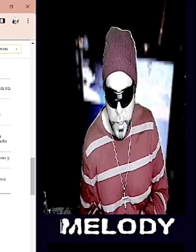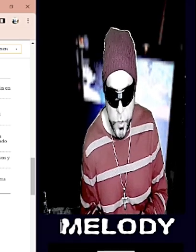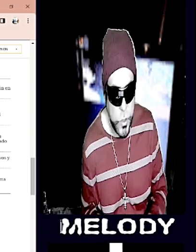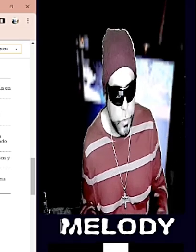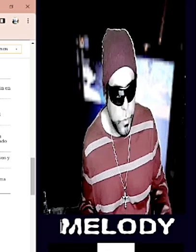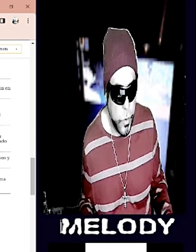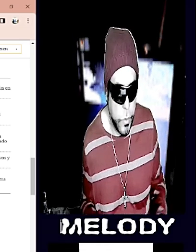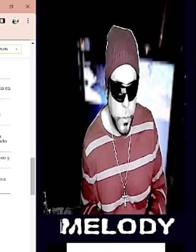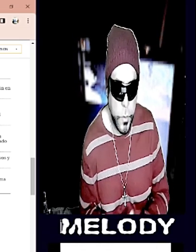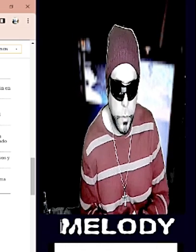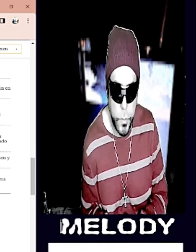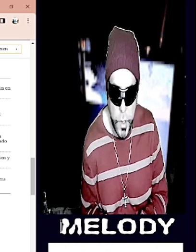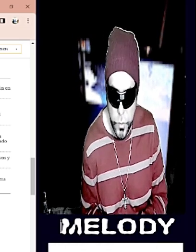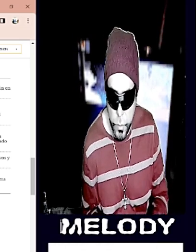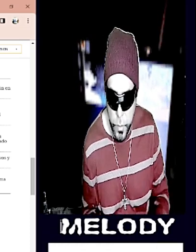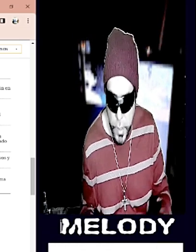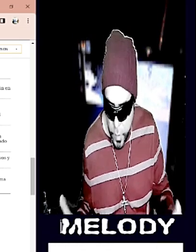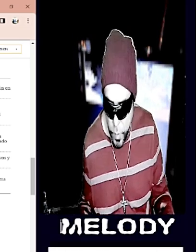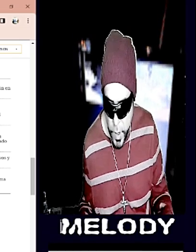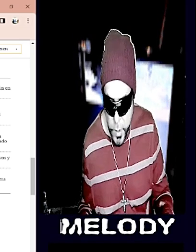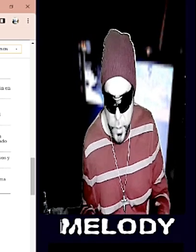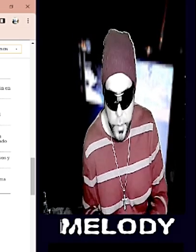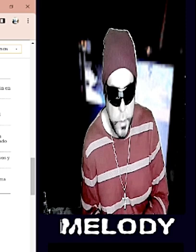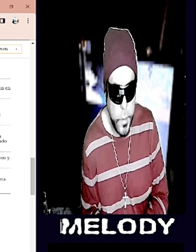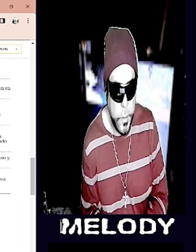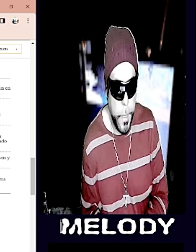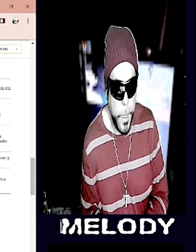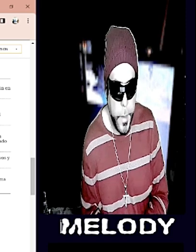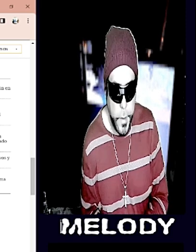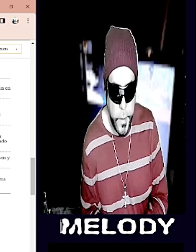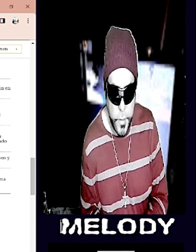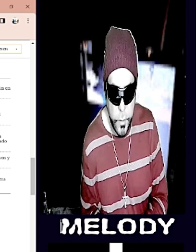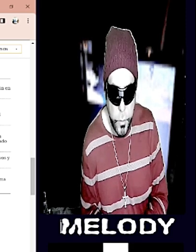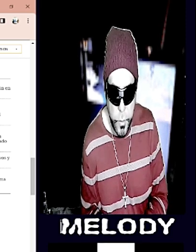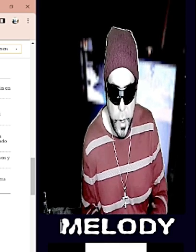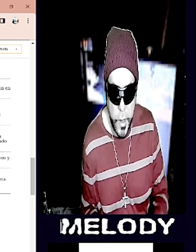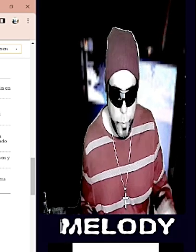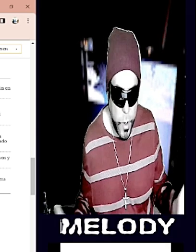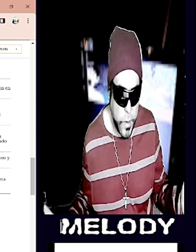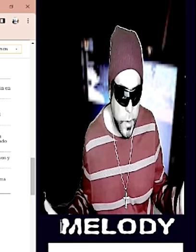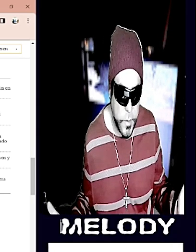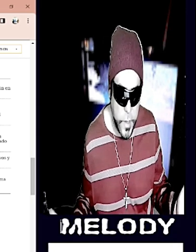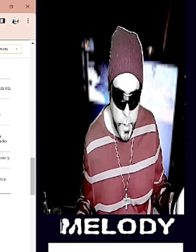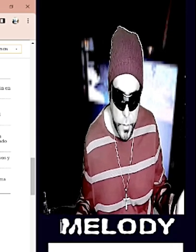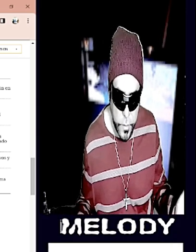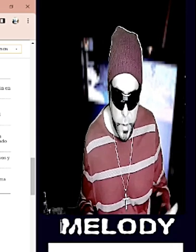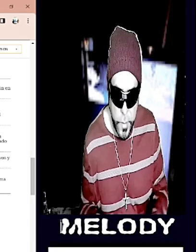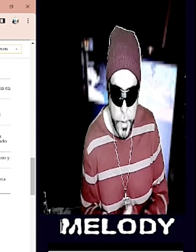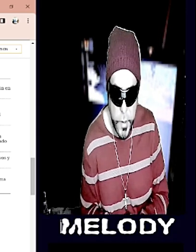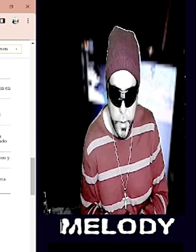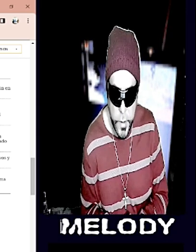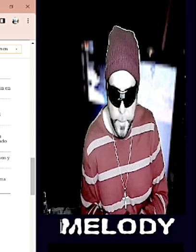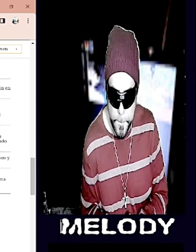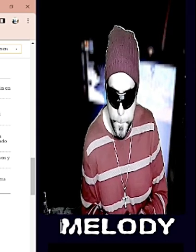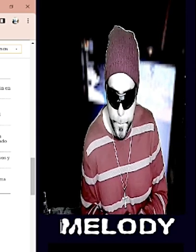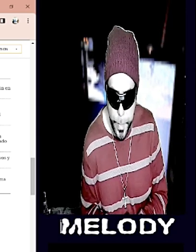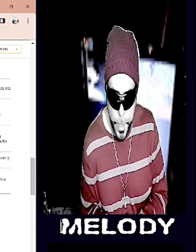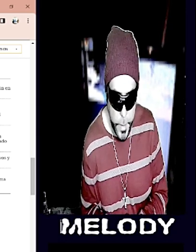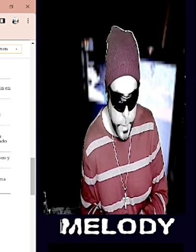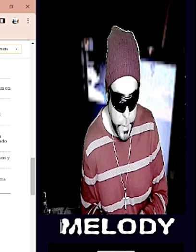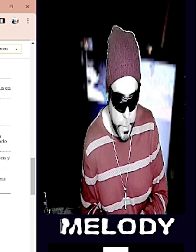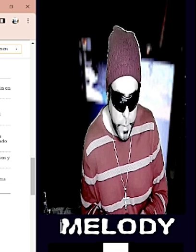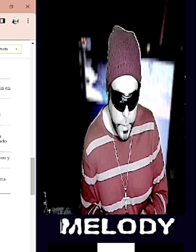el desastre que ha hecho el Junior con el asunto del agua este con todas las muertes está el caso de